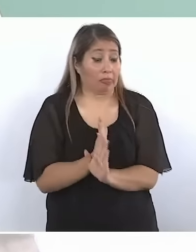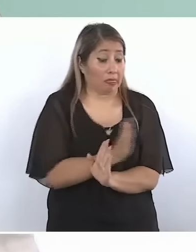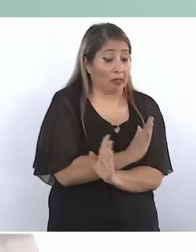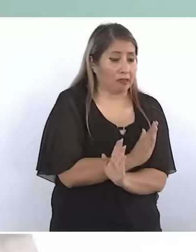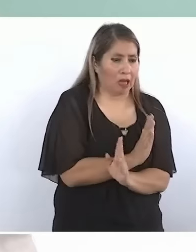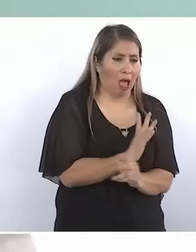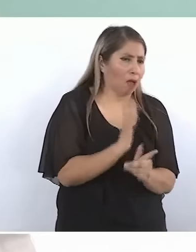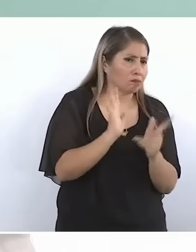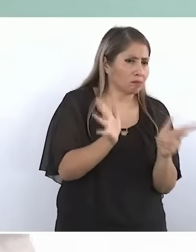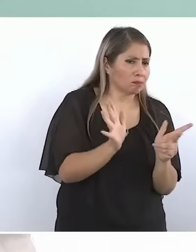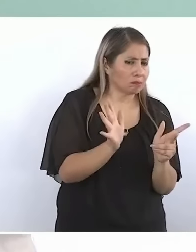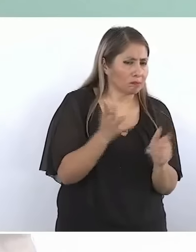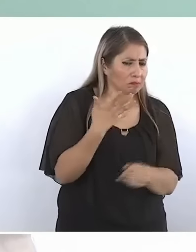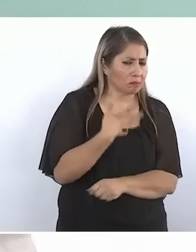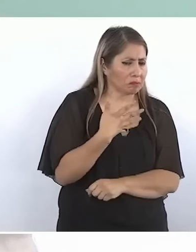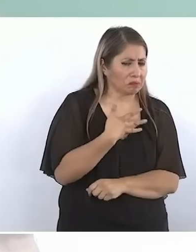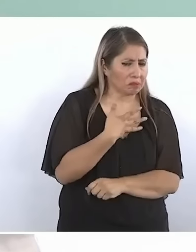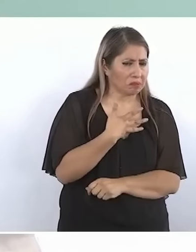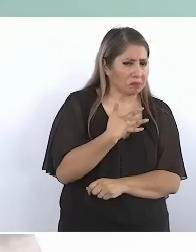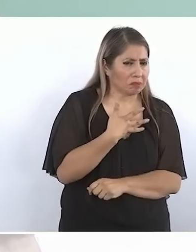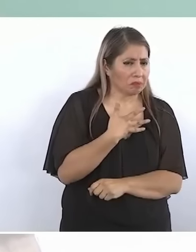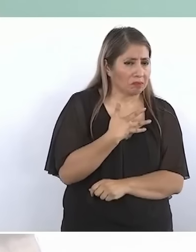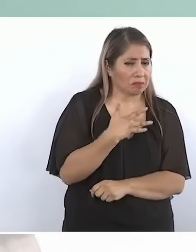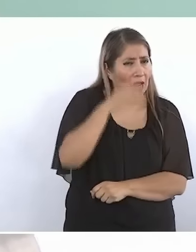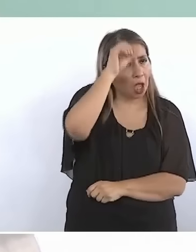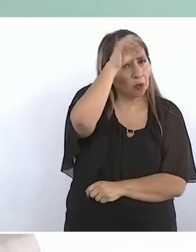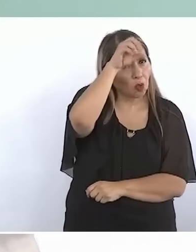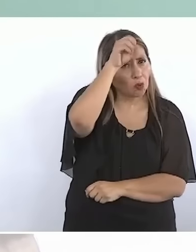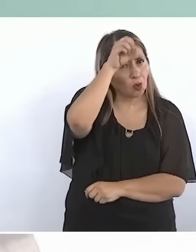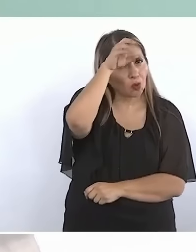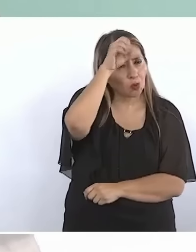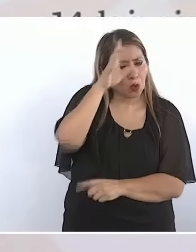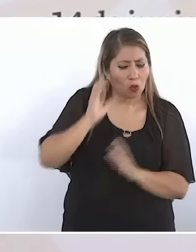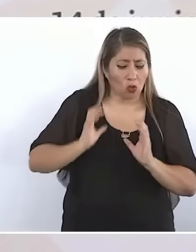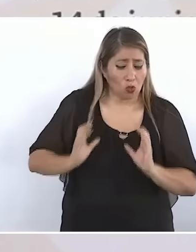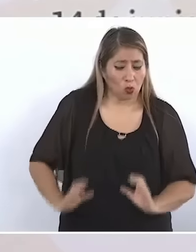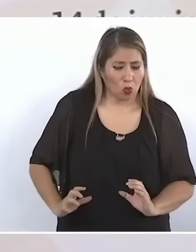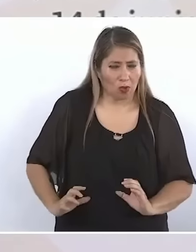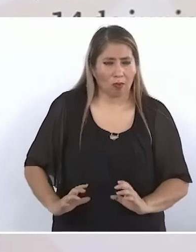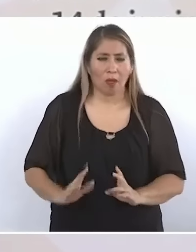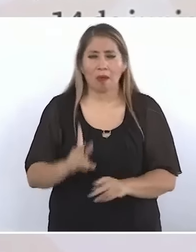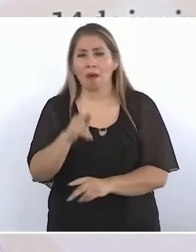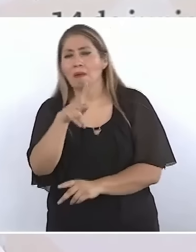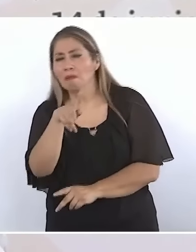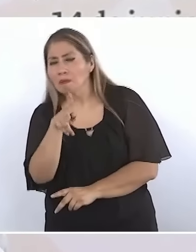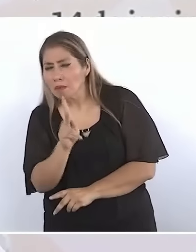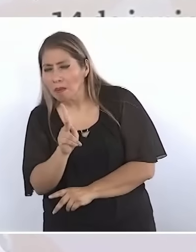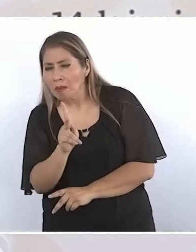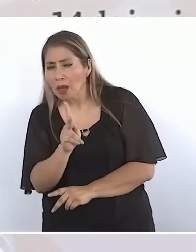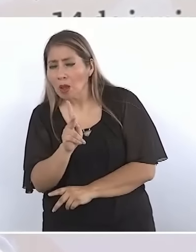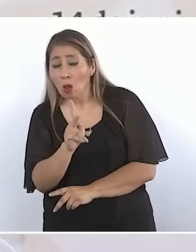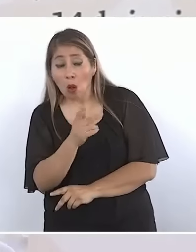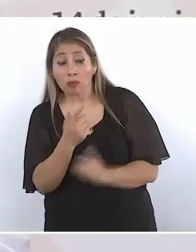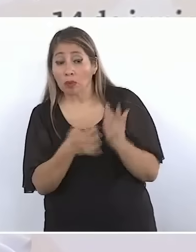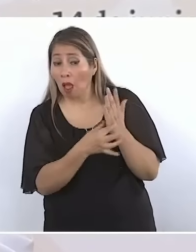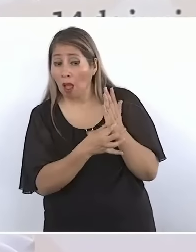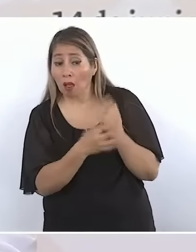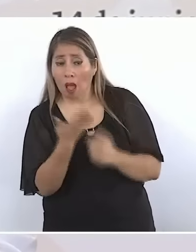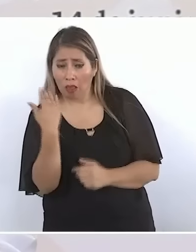ya tengamos a los mineros con nosotros. Pero como lo dijo Claudia, y eso me da